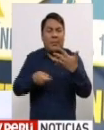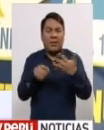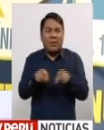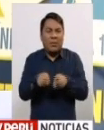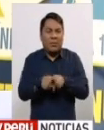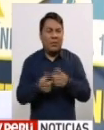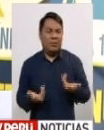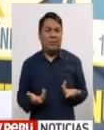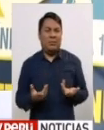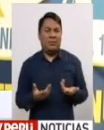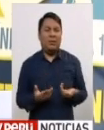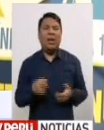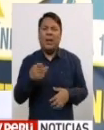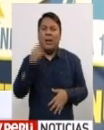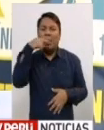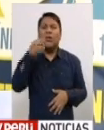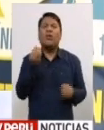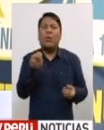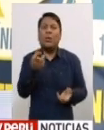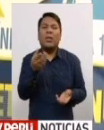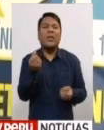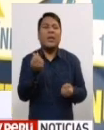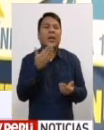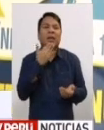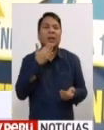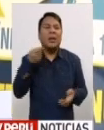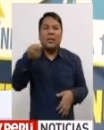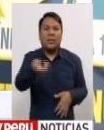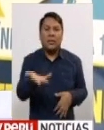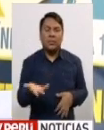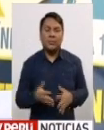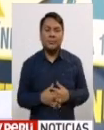¿Dónde está ese dinero y quién lo tiene?